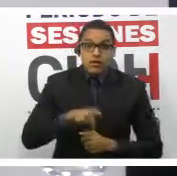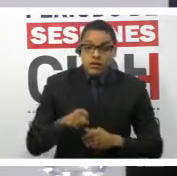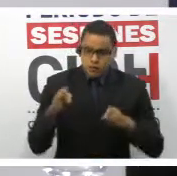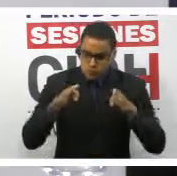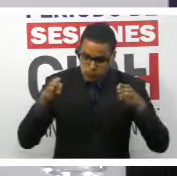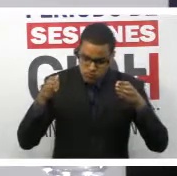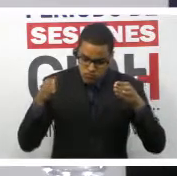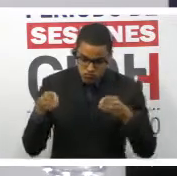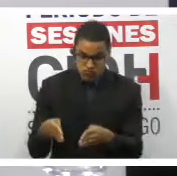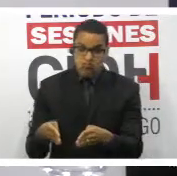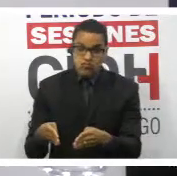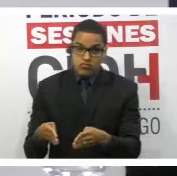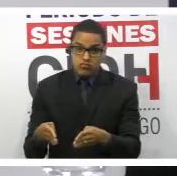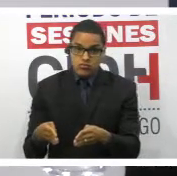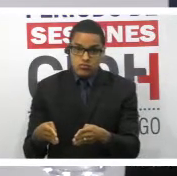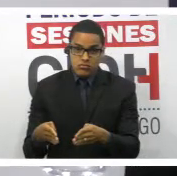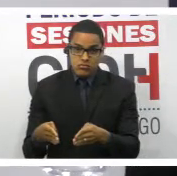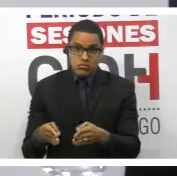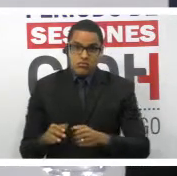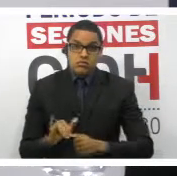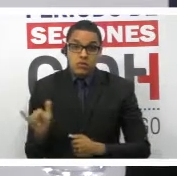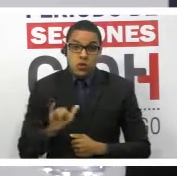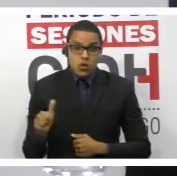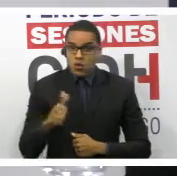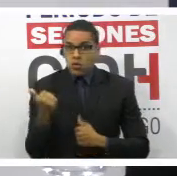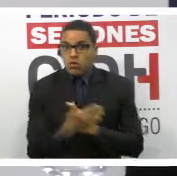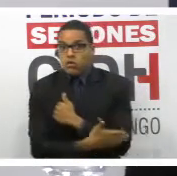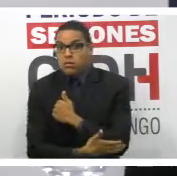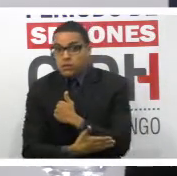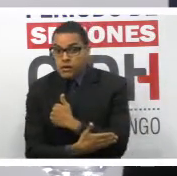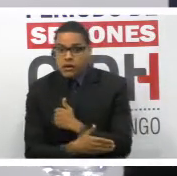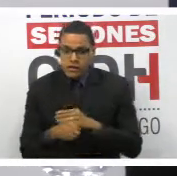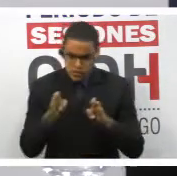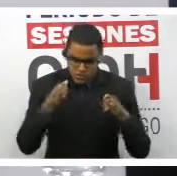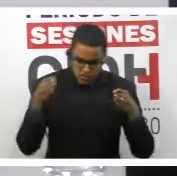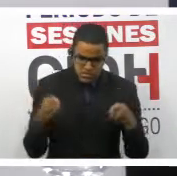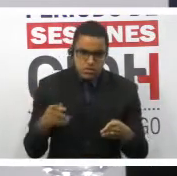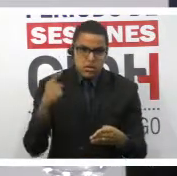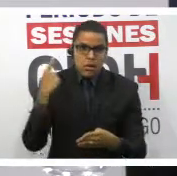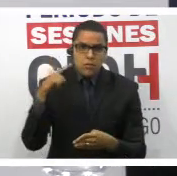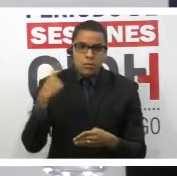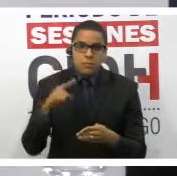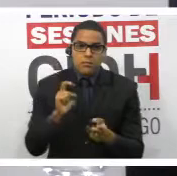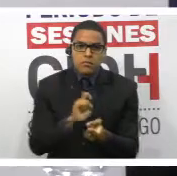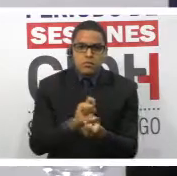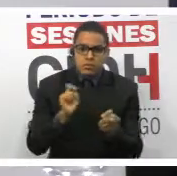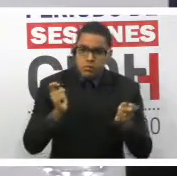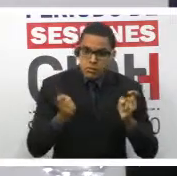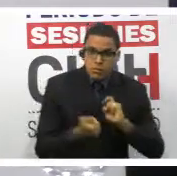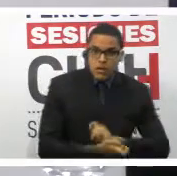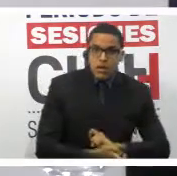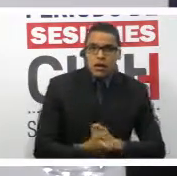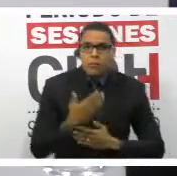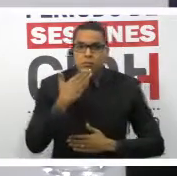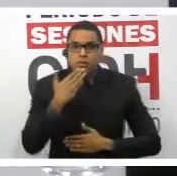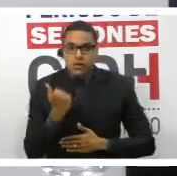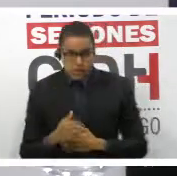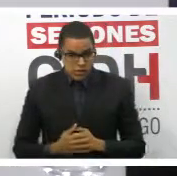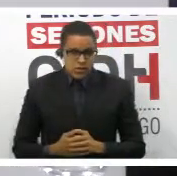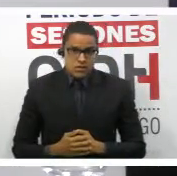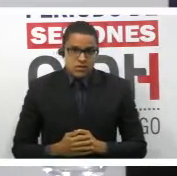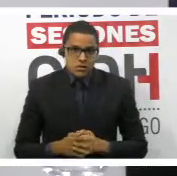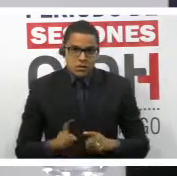promover al interior de los países para que haya cambios radicales en políticas públicas pero cosas tan